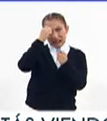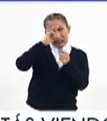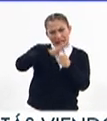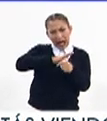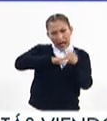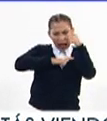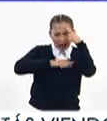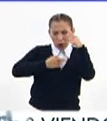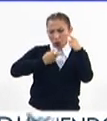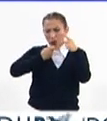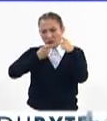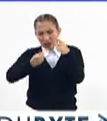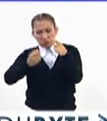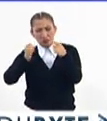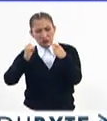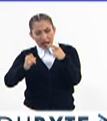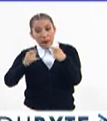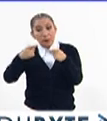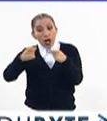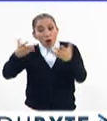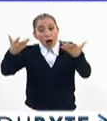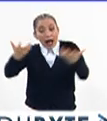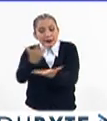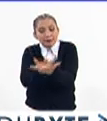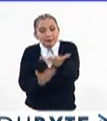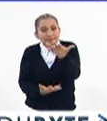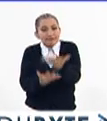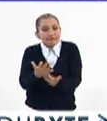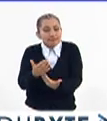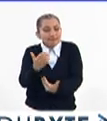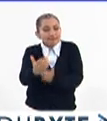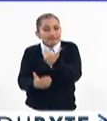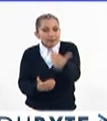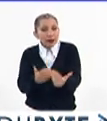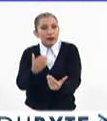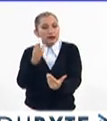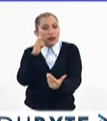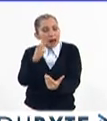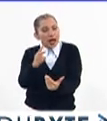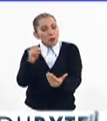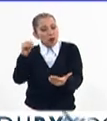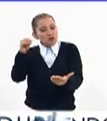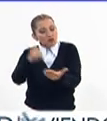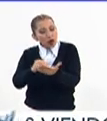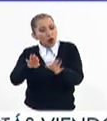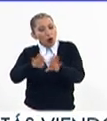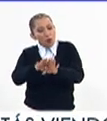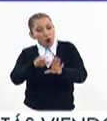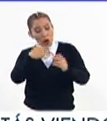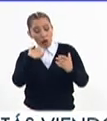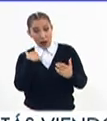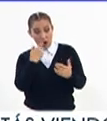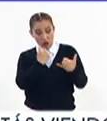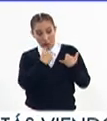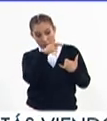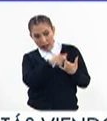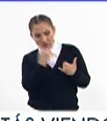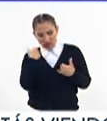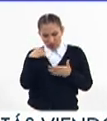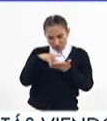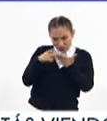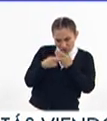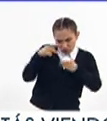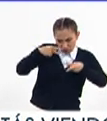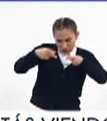de que lo diga, sino que realmente en los hechos se vaya o se vea, ¿no? Se plasme el cómo un emprendedor rompe el